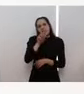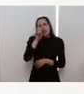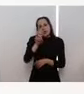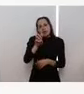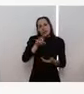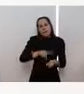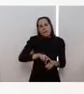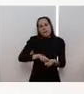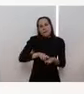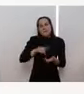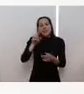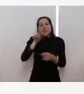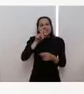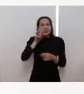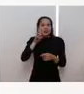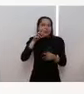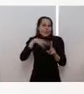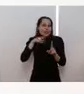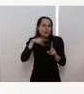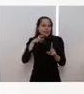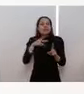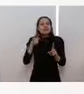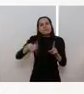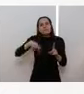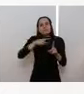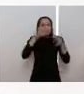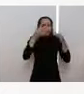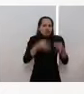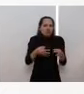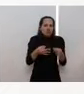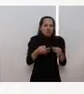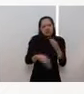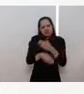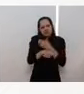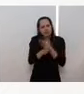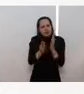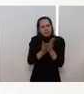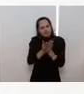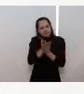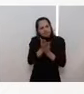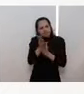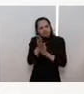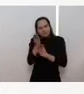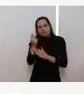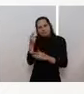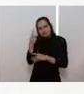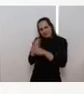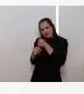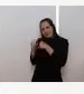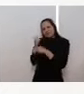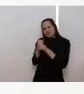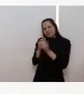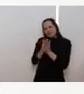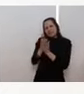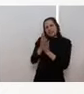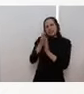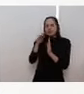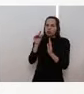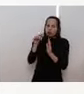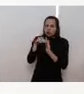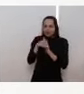seguros que entre todos podemos lograr que nuestro hospital recupere la senda de crecimiento que nos ha acompañado hasta el año inmediatamente anterior